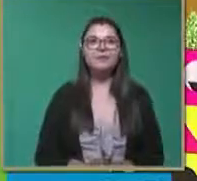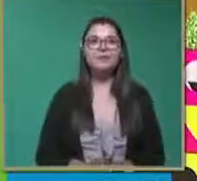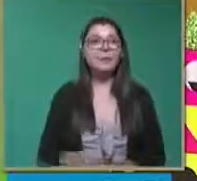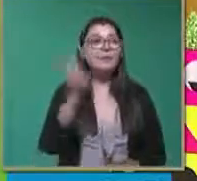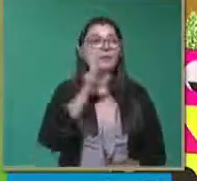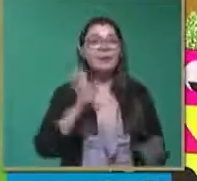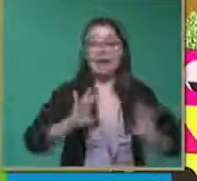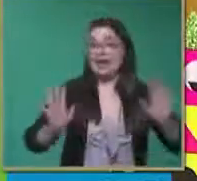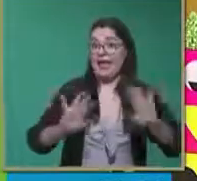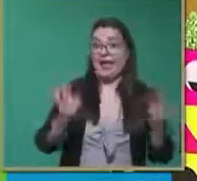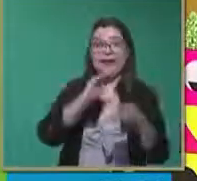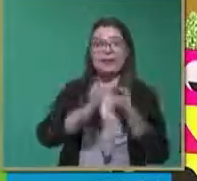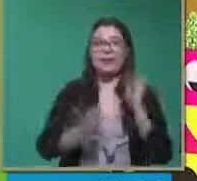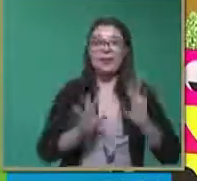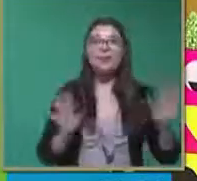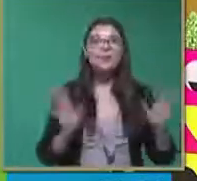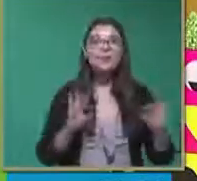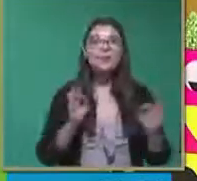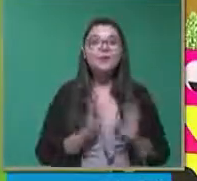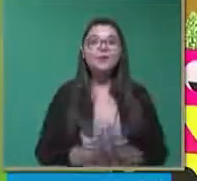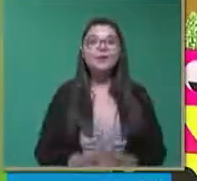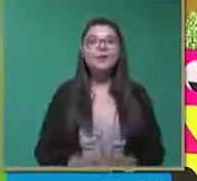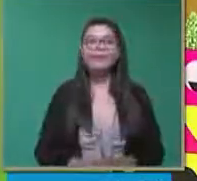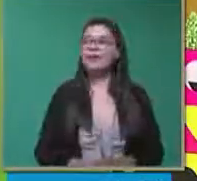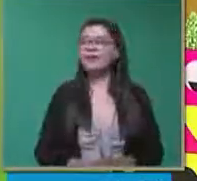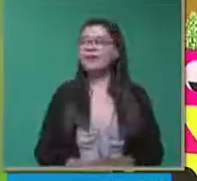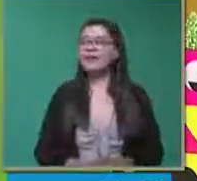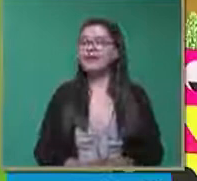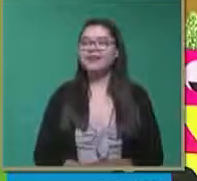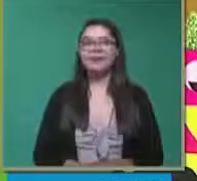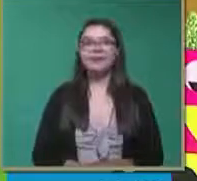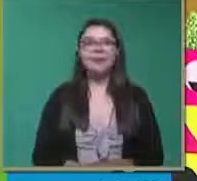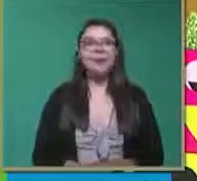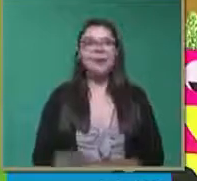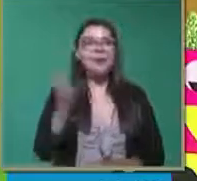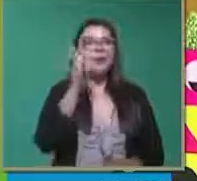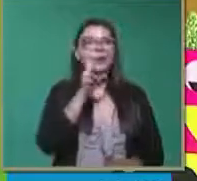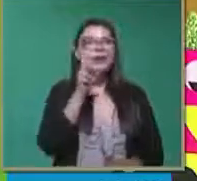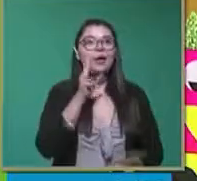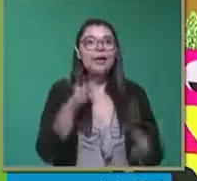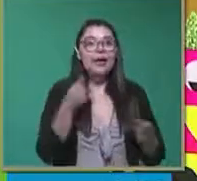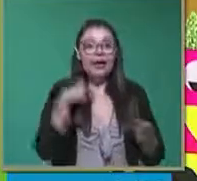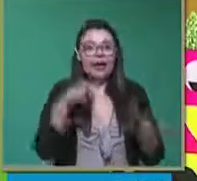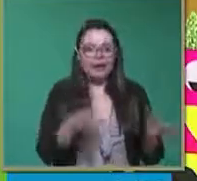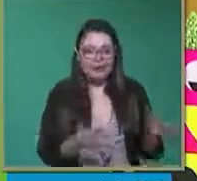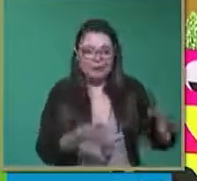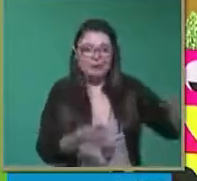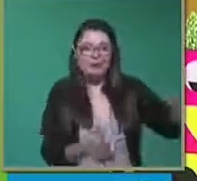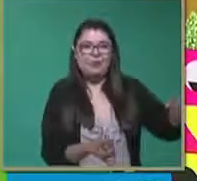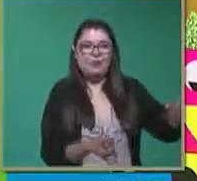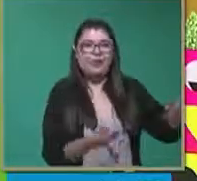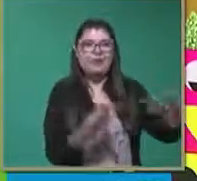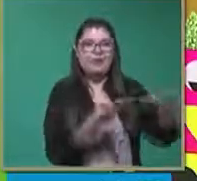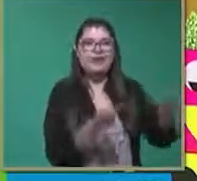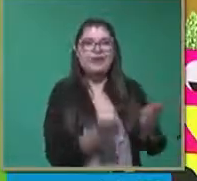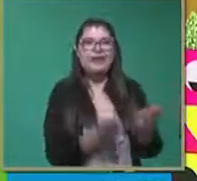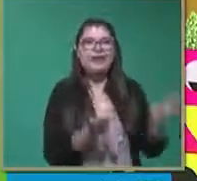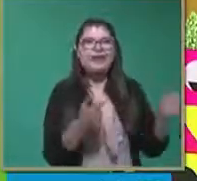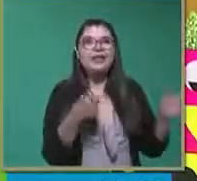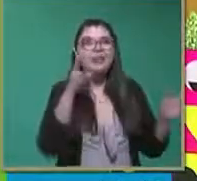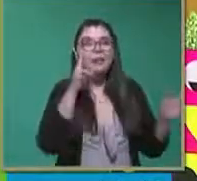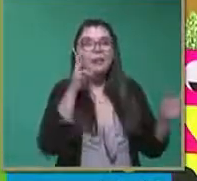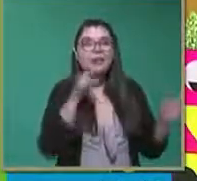¡Listo! Ay, a ver, se ven muy empatadas las maestras. Muestren su platito a nuestros alumnos. A ver.